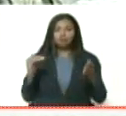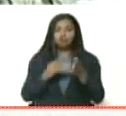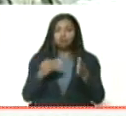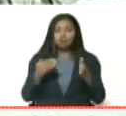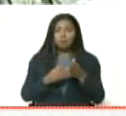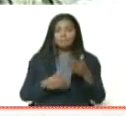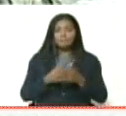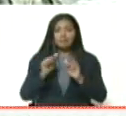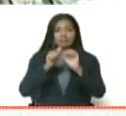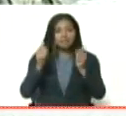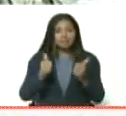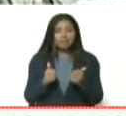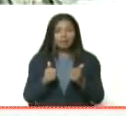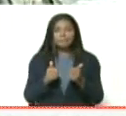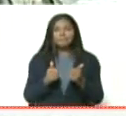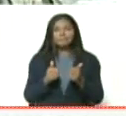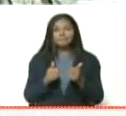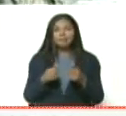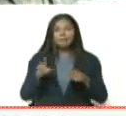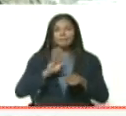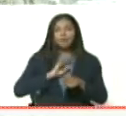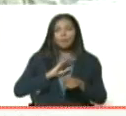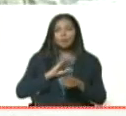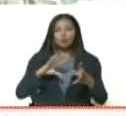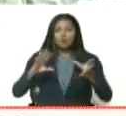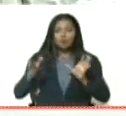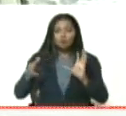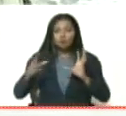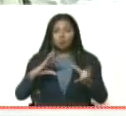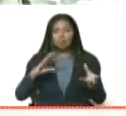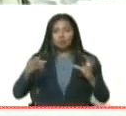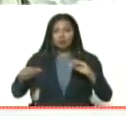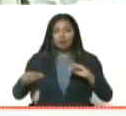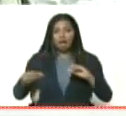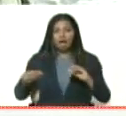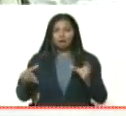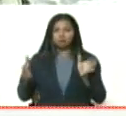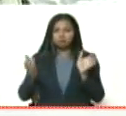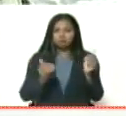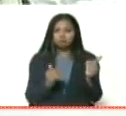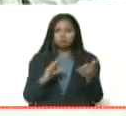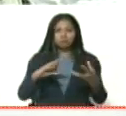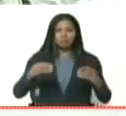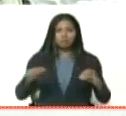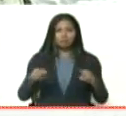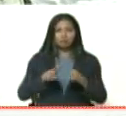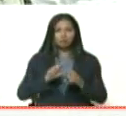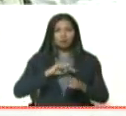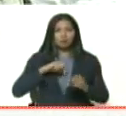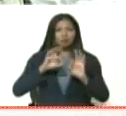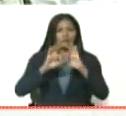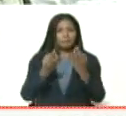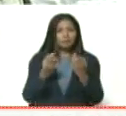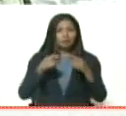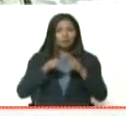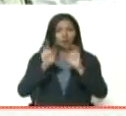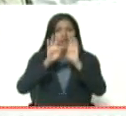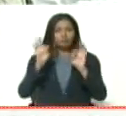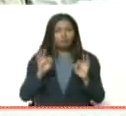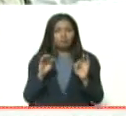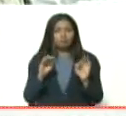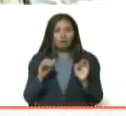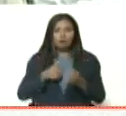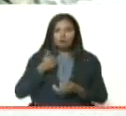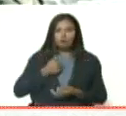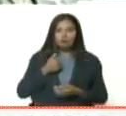lo que es el sistema logístico del CLAC. De esta forma, nuestro combo CLAC le va a llegar a nuestras familias, ¿verdad?, de manera más